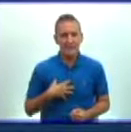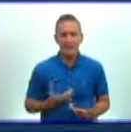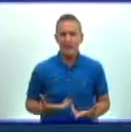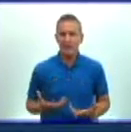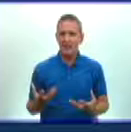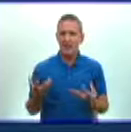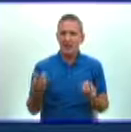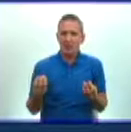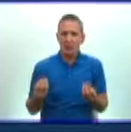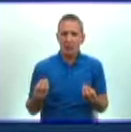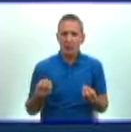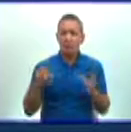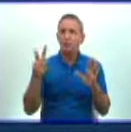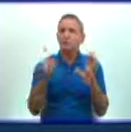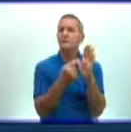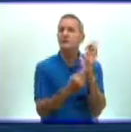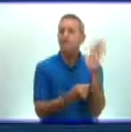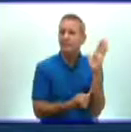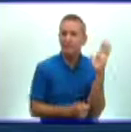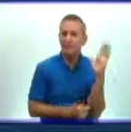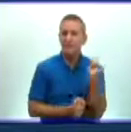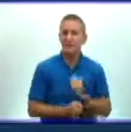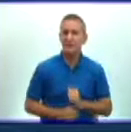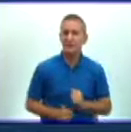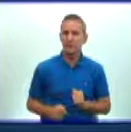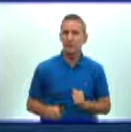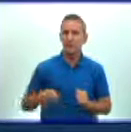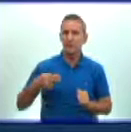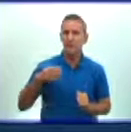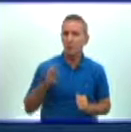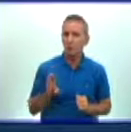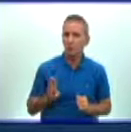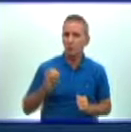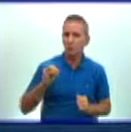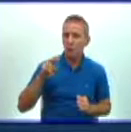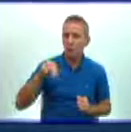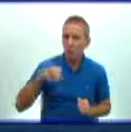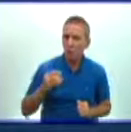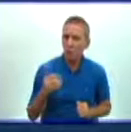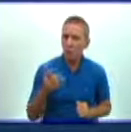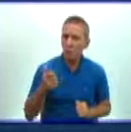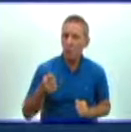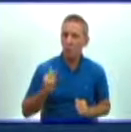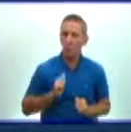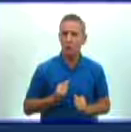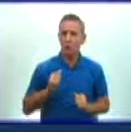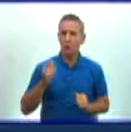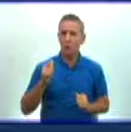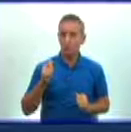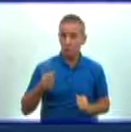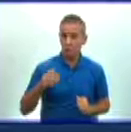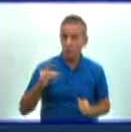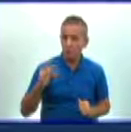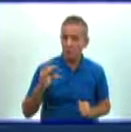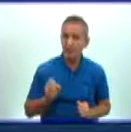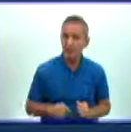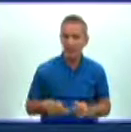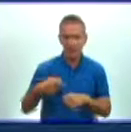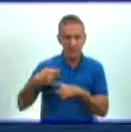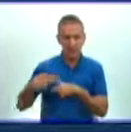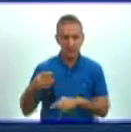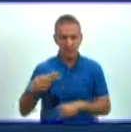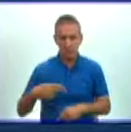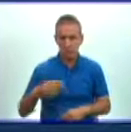y humanismo. Fíjense, un manantial sinónimo de surtidor. Yo podía